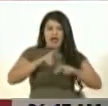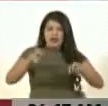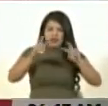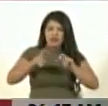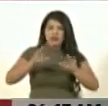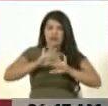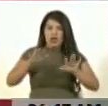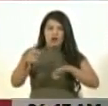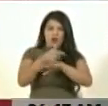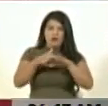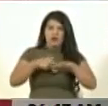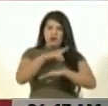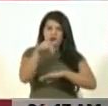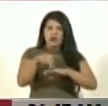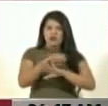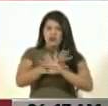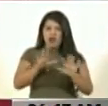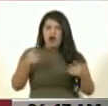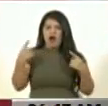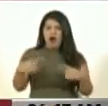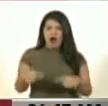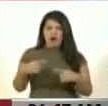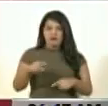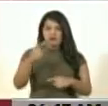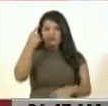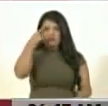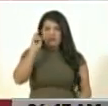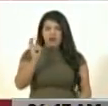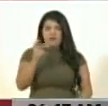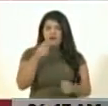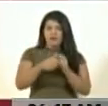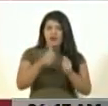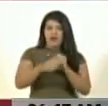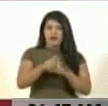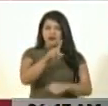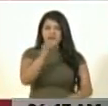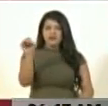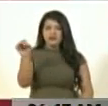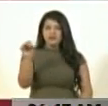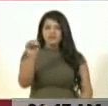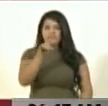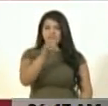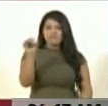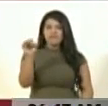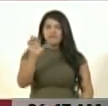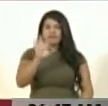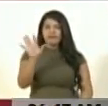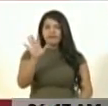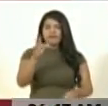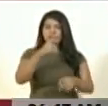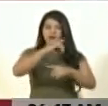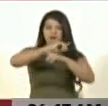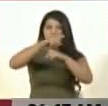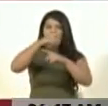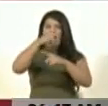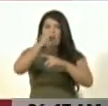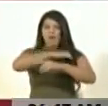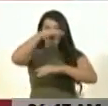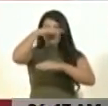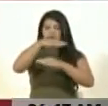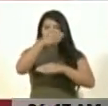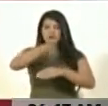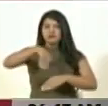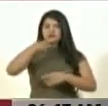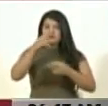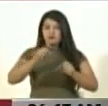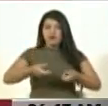haciendo el gobierno nacional, ya el signo, el billete de 100, según sean las instrucciones del comandante presidente,